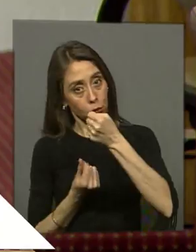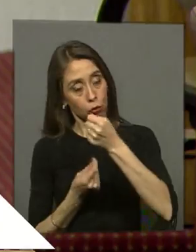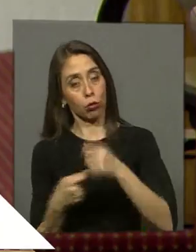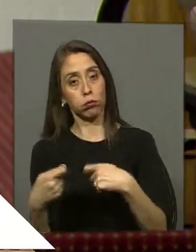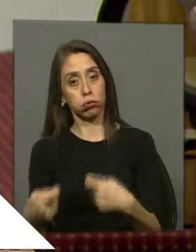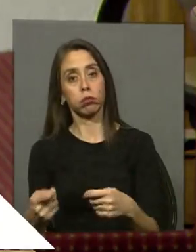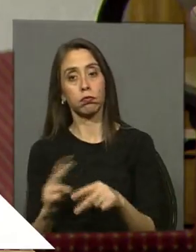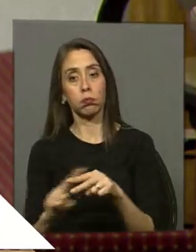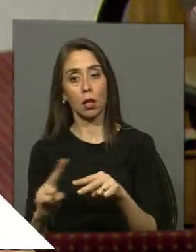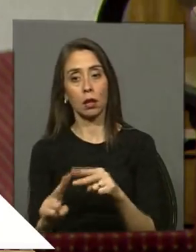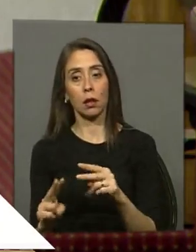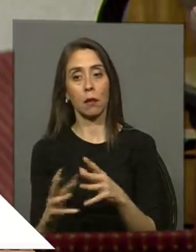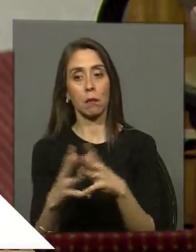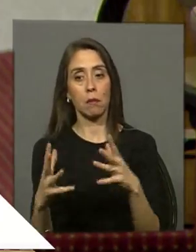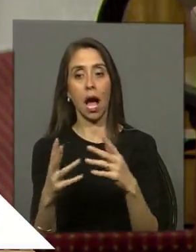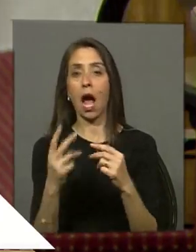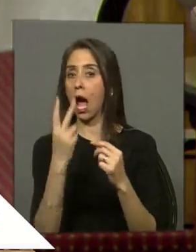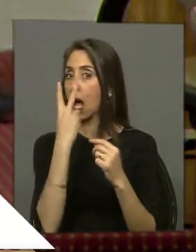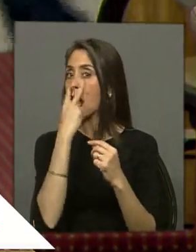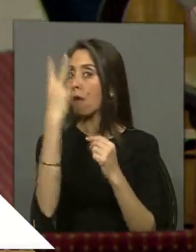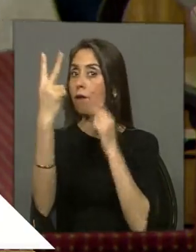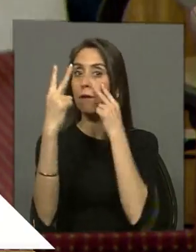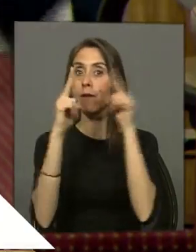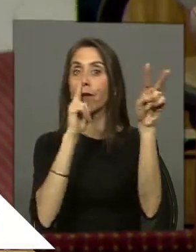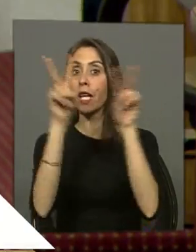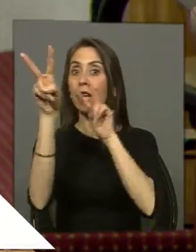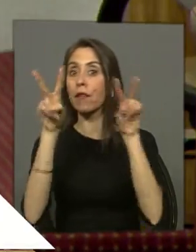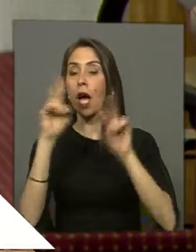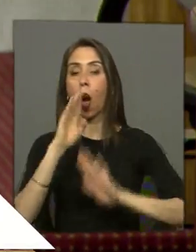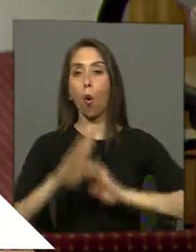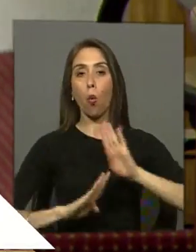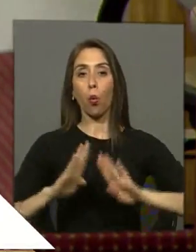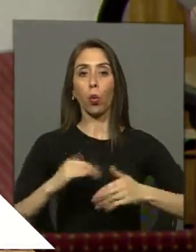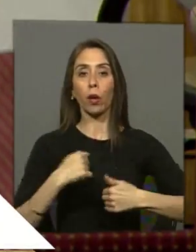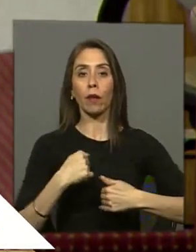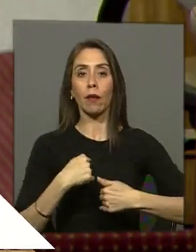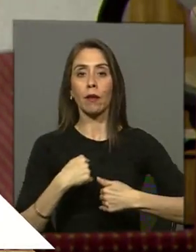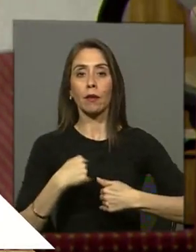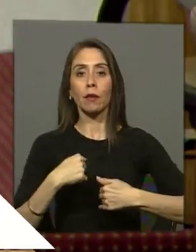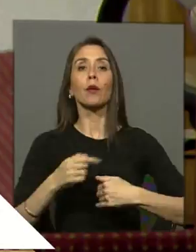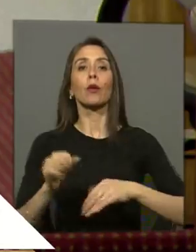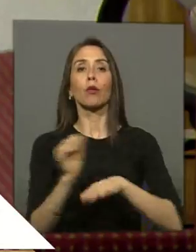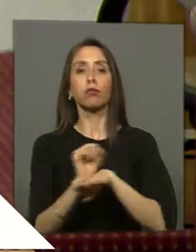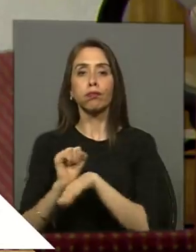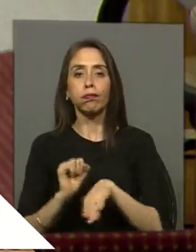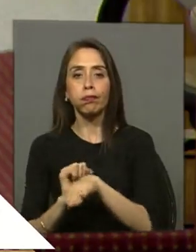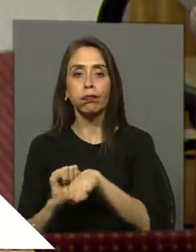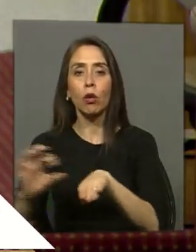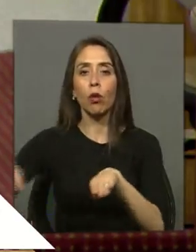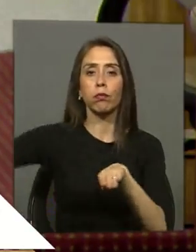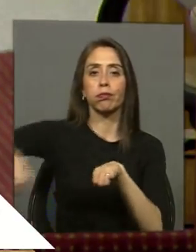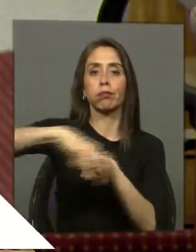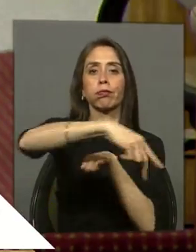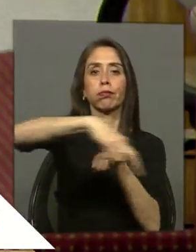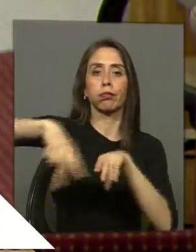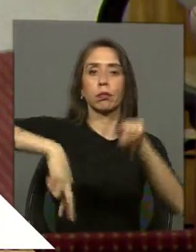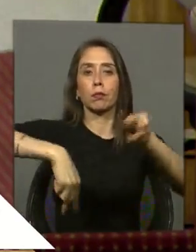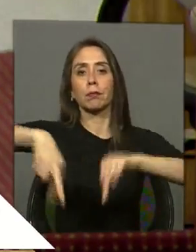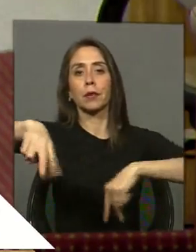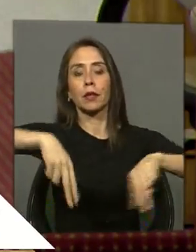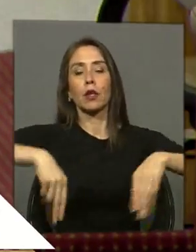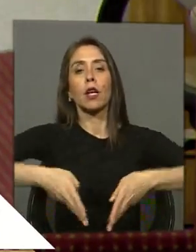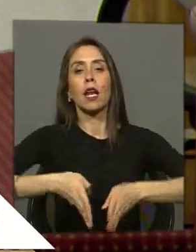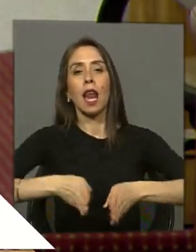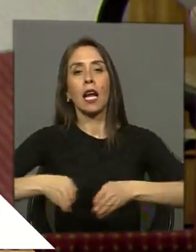tener mayor visibilidad y precaución en todo lo que significa el tránsito peatonal por las distintas